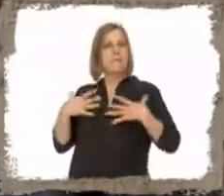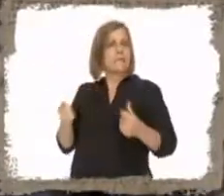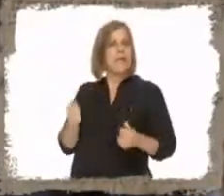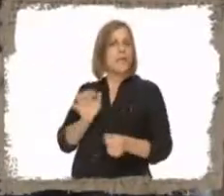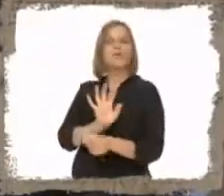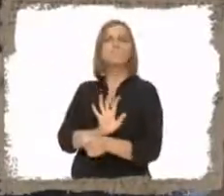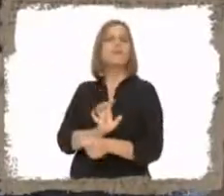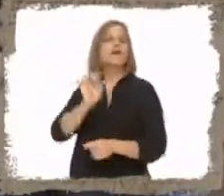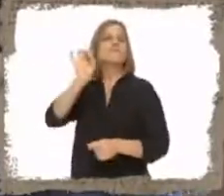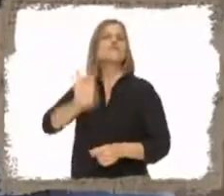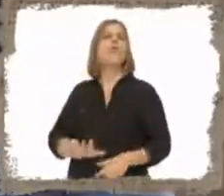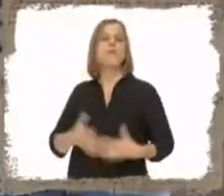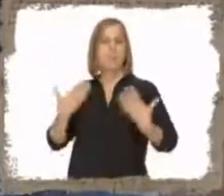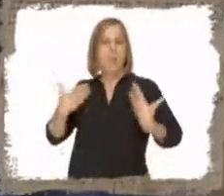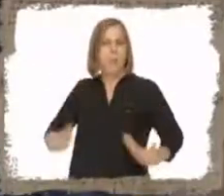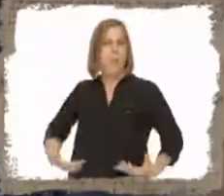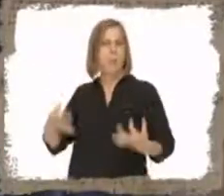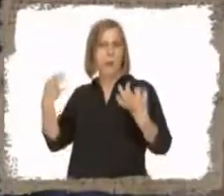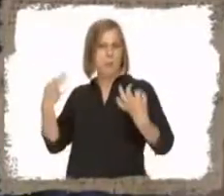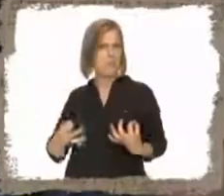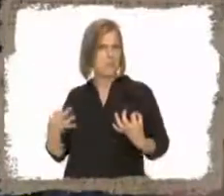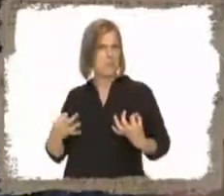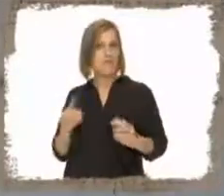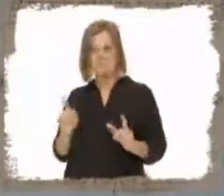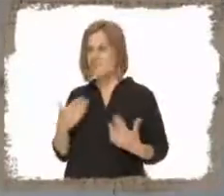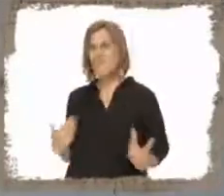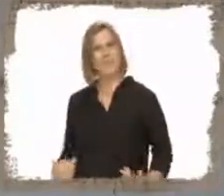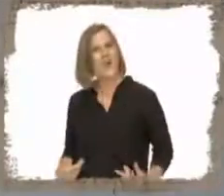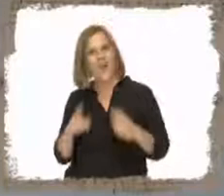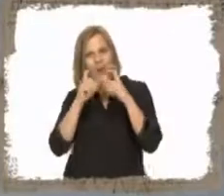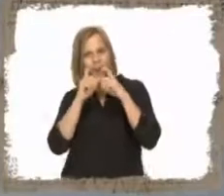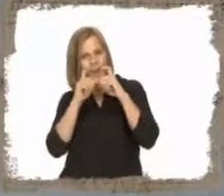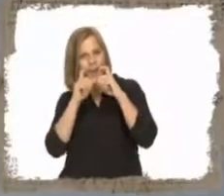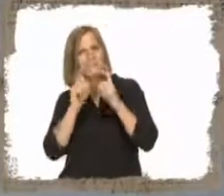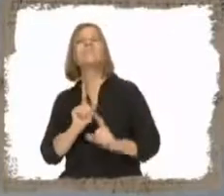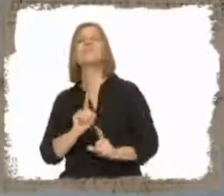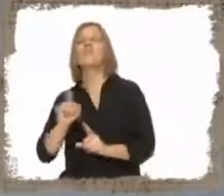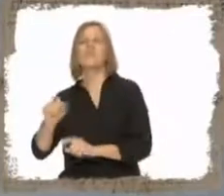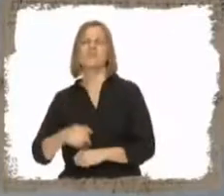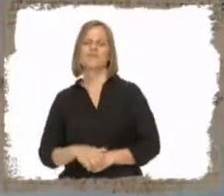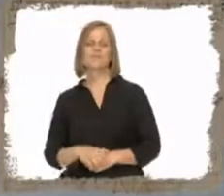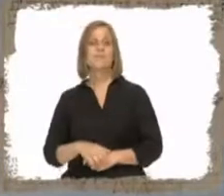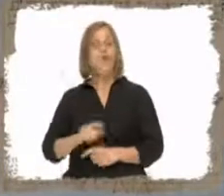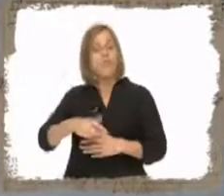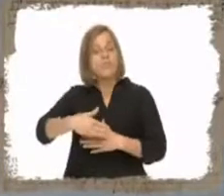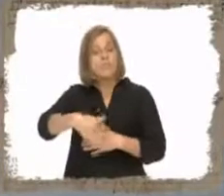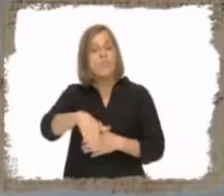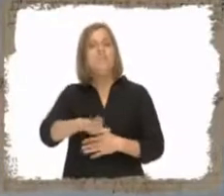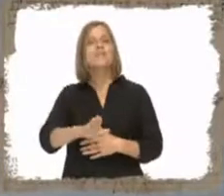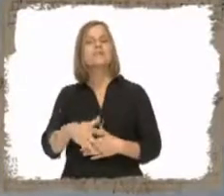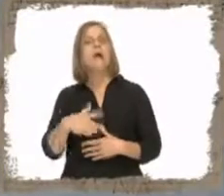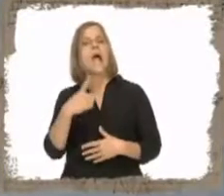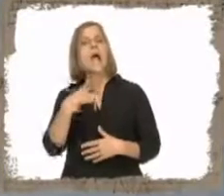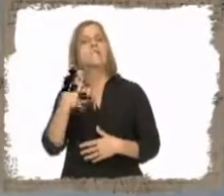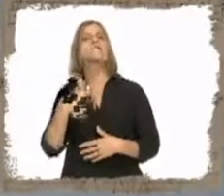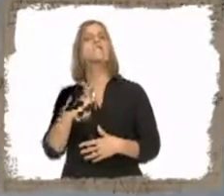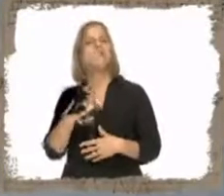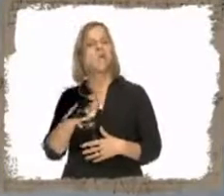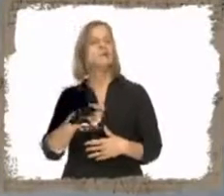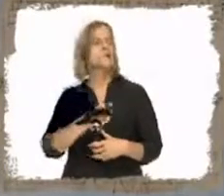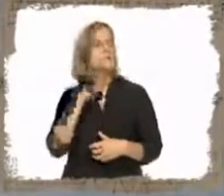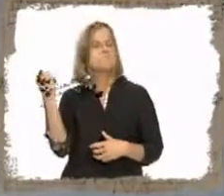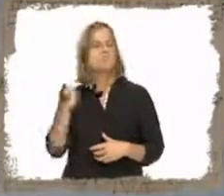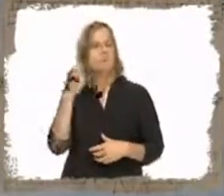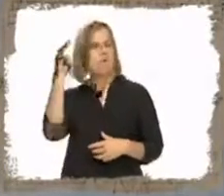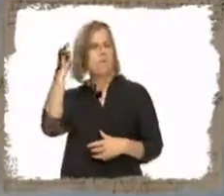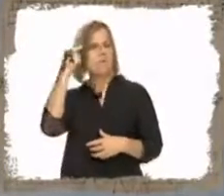que estar sano era solo estar bien físicamente. Como yo. Claro, como vos. Pero después también se dieron cuenta